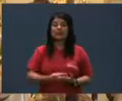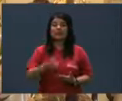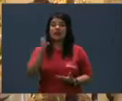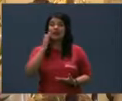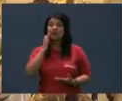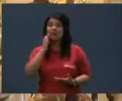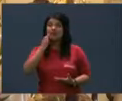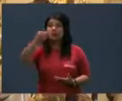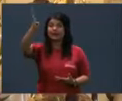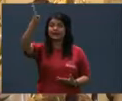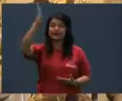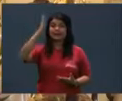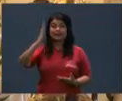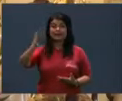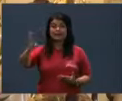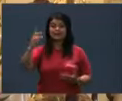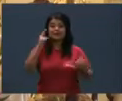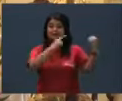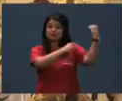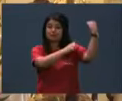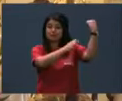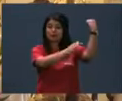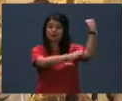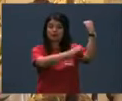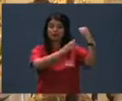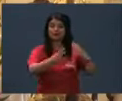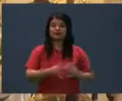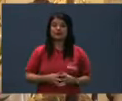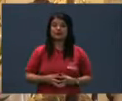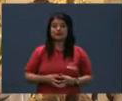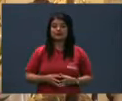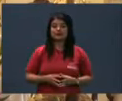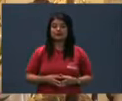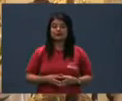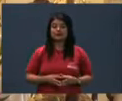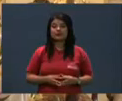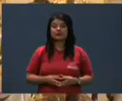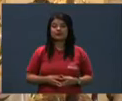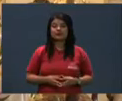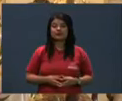a Dios Padre Todopoderoso.